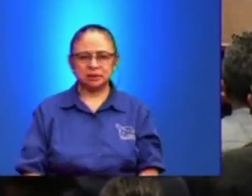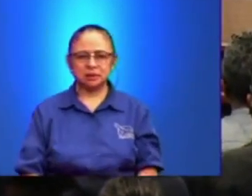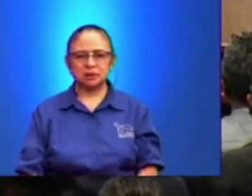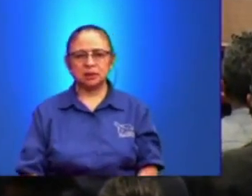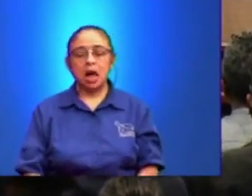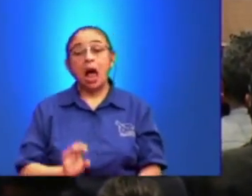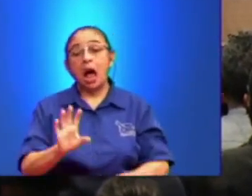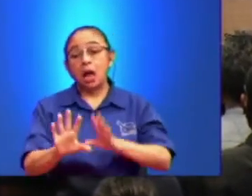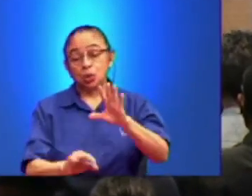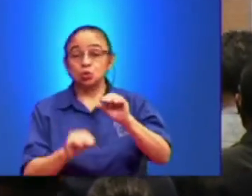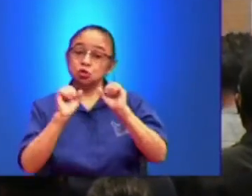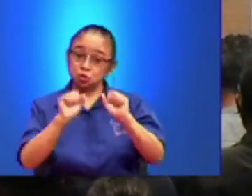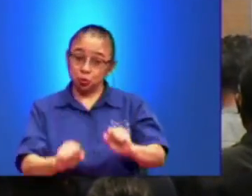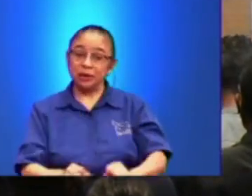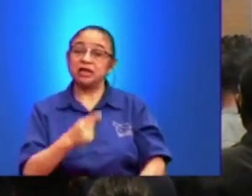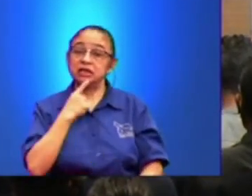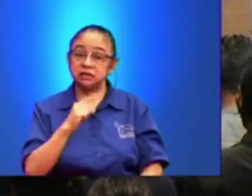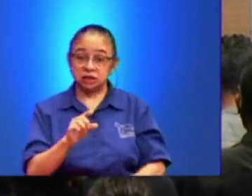hablar